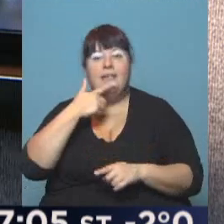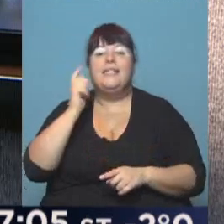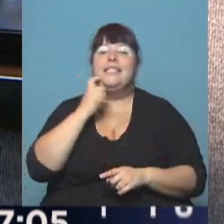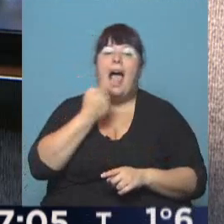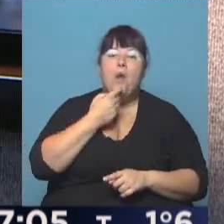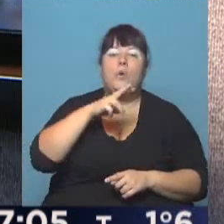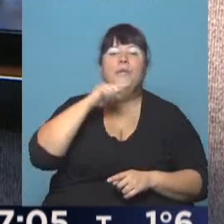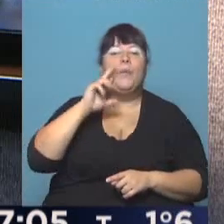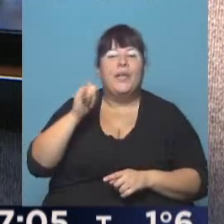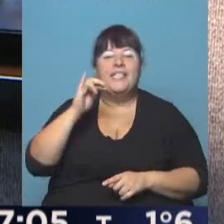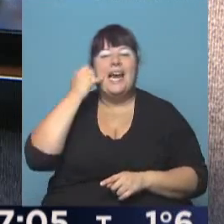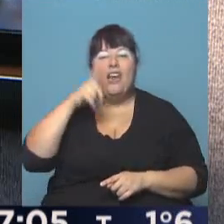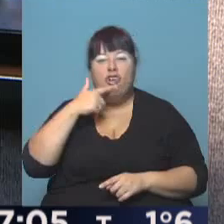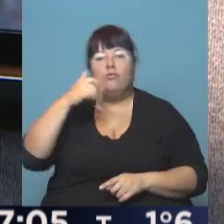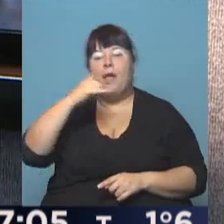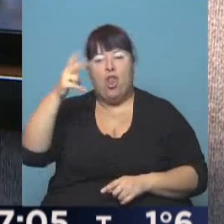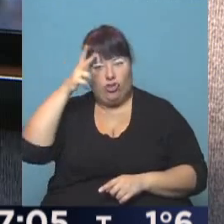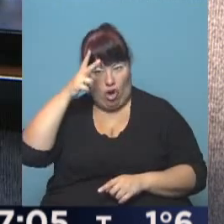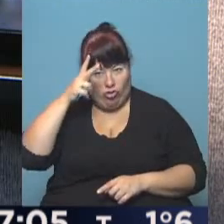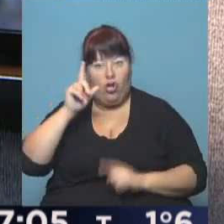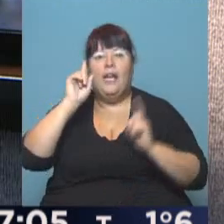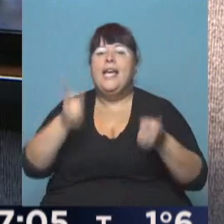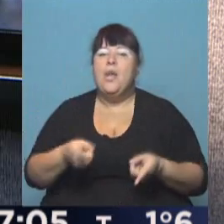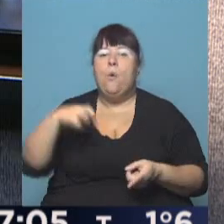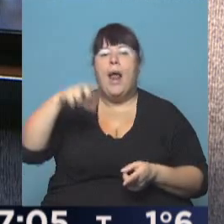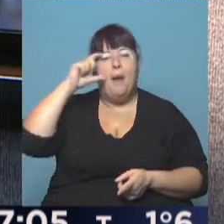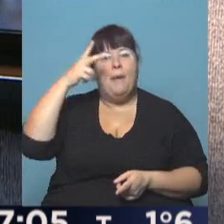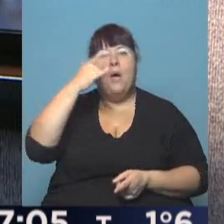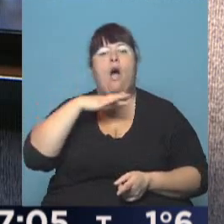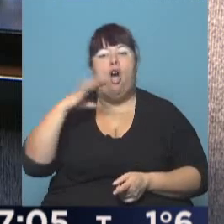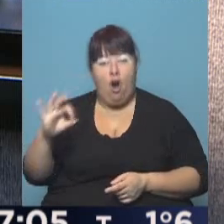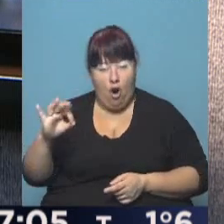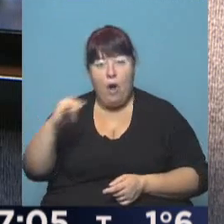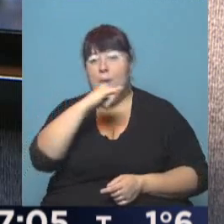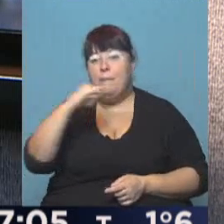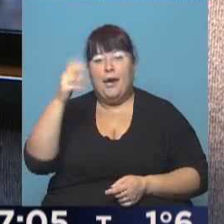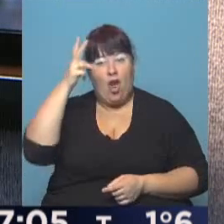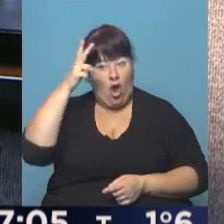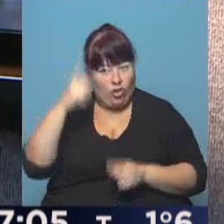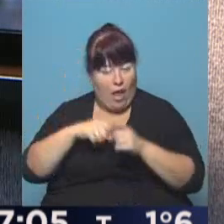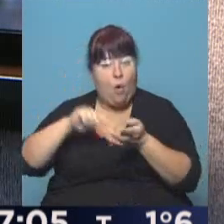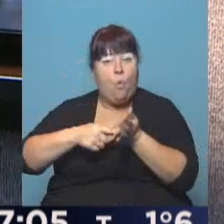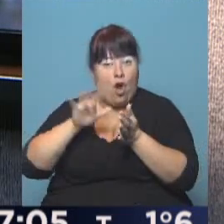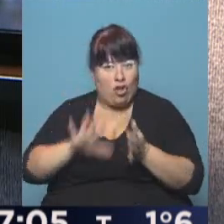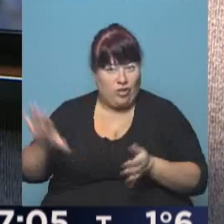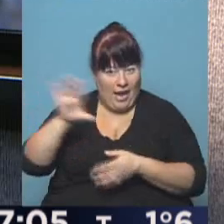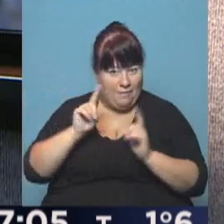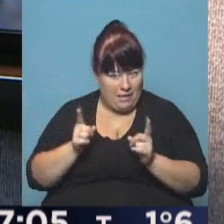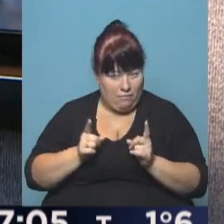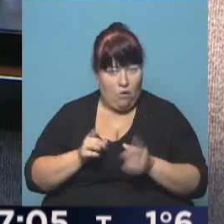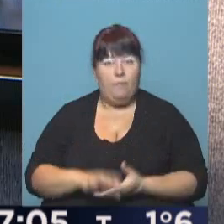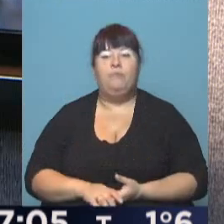Luis, Villarreyn, Los 8 bajo cero, igualito que en Pehuajó, 8 bajo cero en la provincia de Buenos